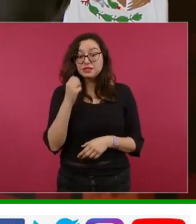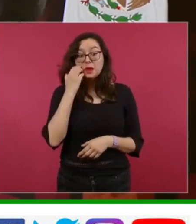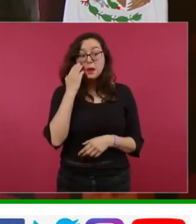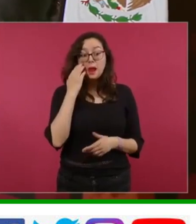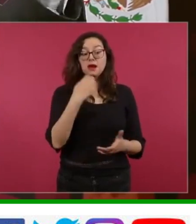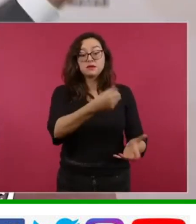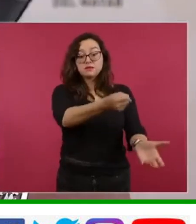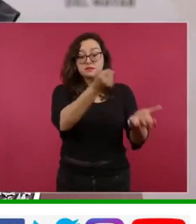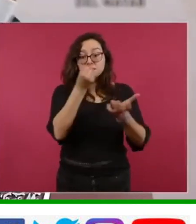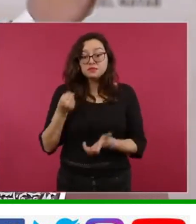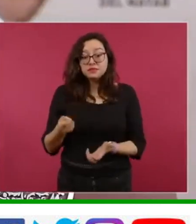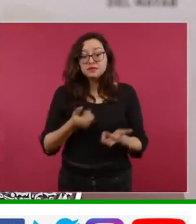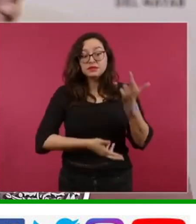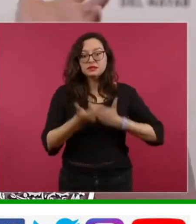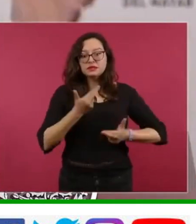Pues como